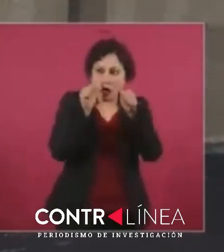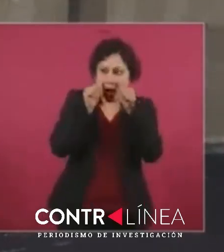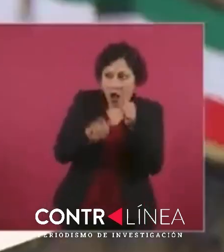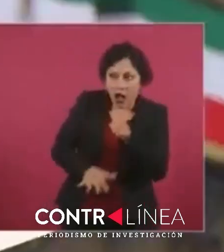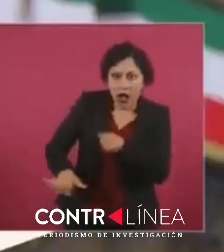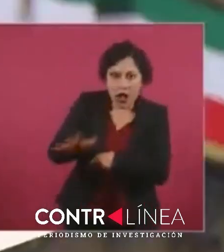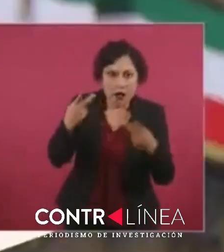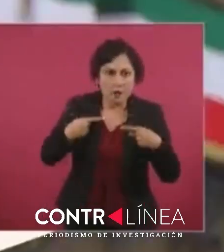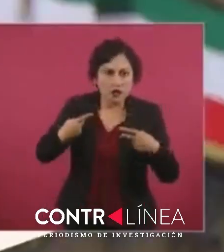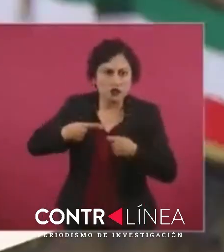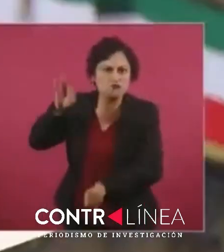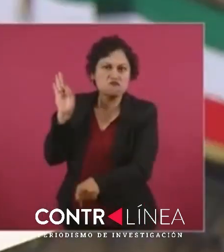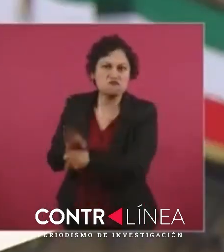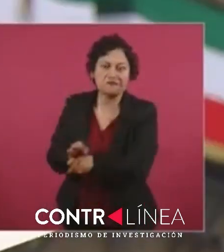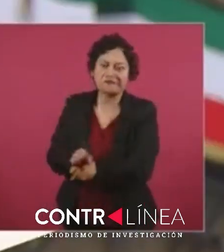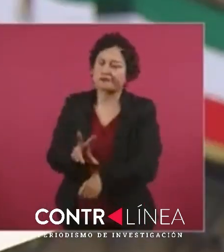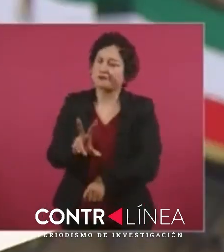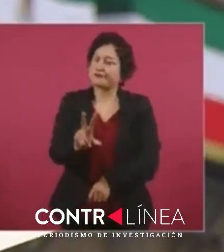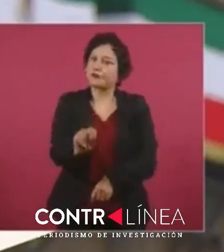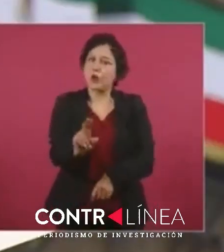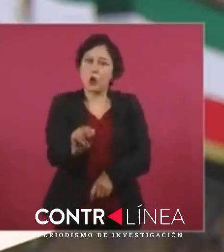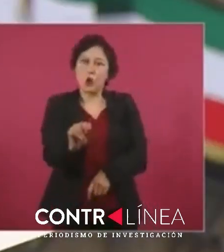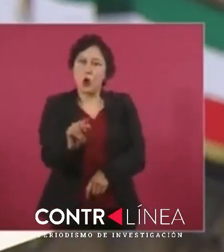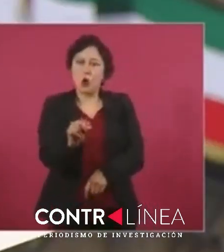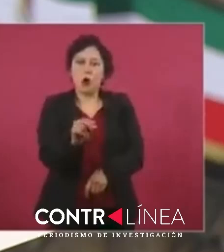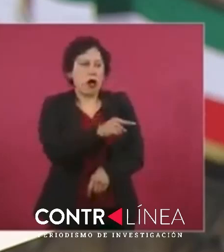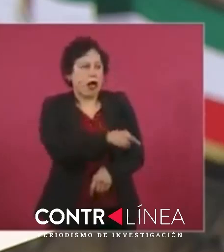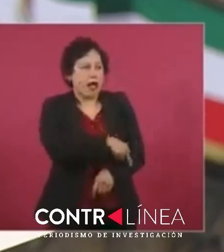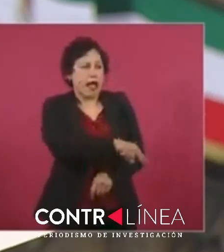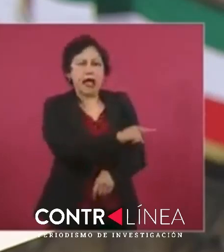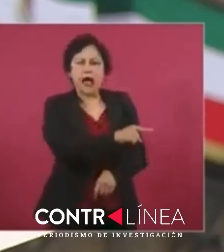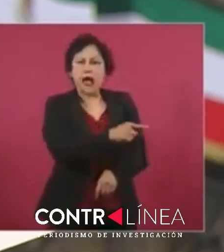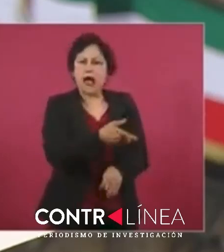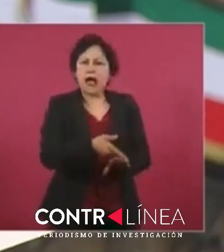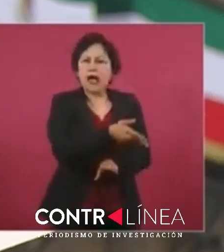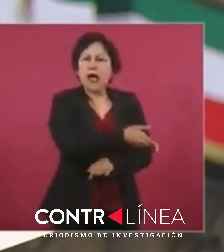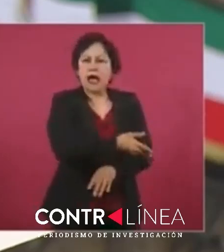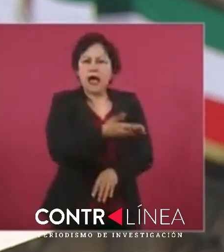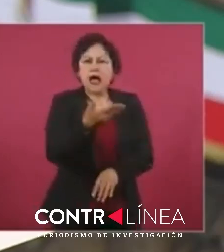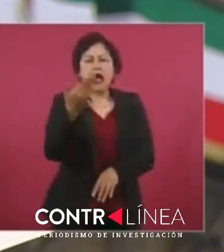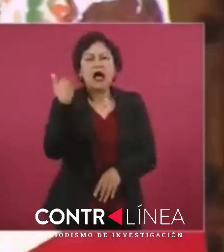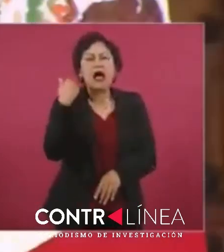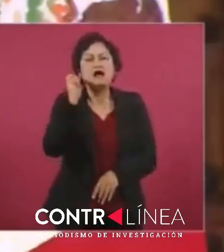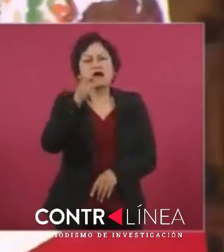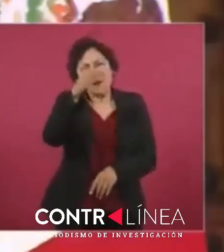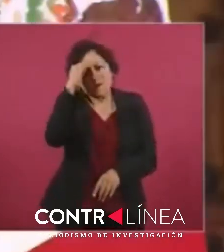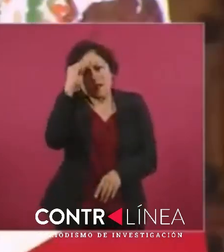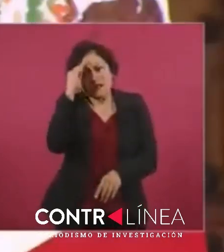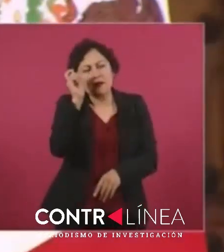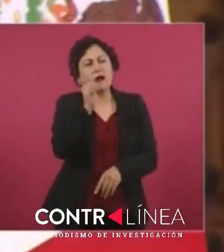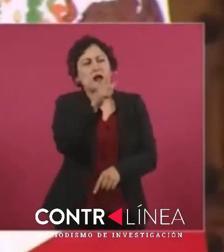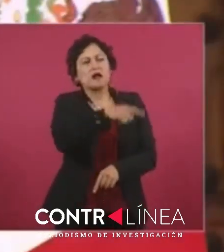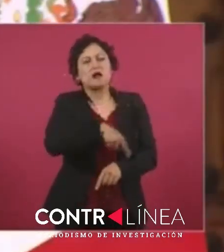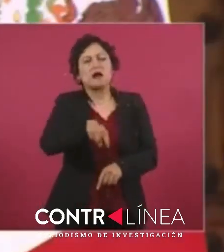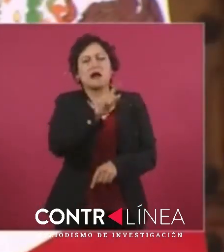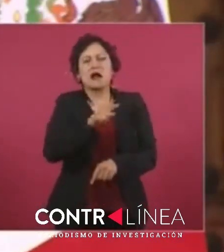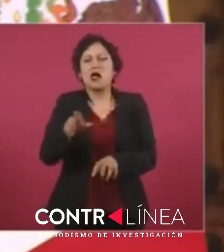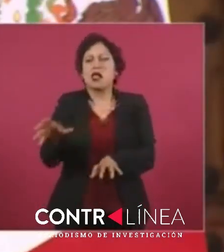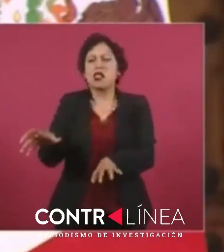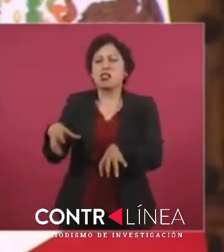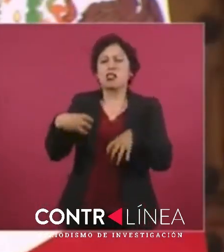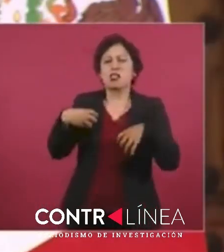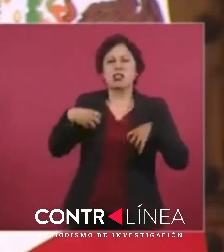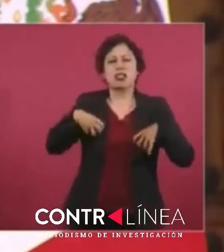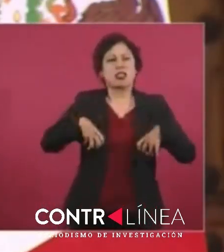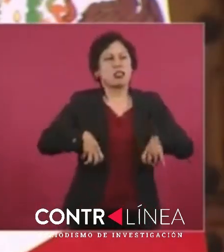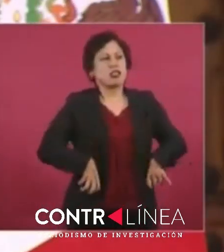pueblo, sino en ajustar el marco legal para facilitar el despojo y la entrega de